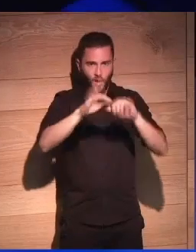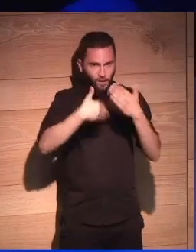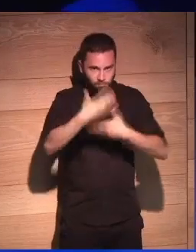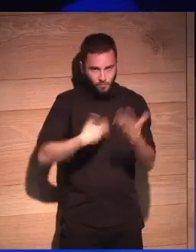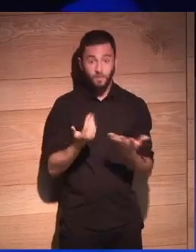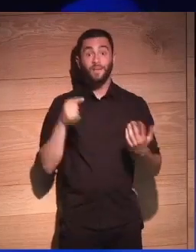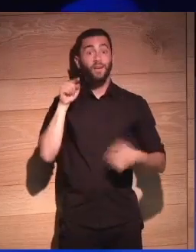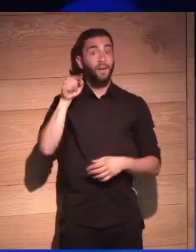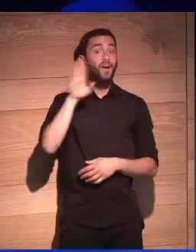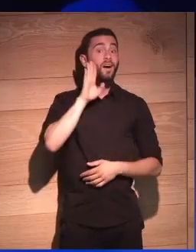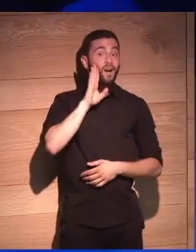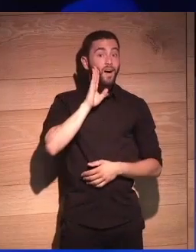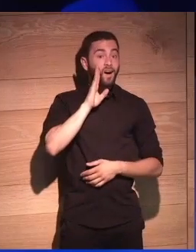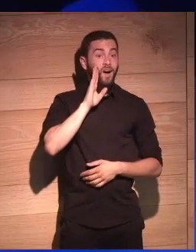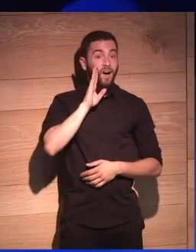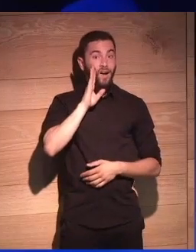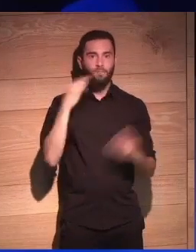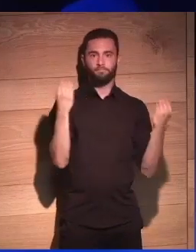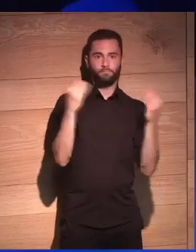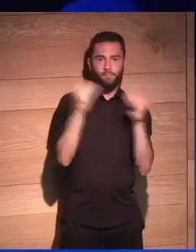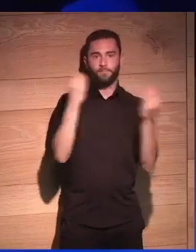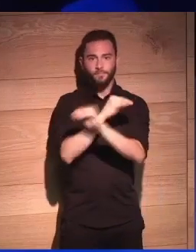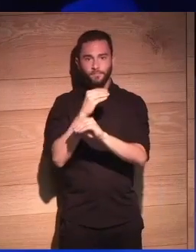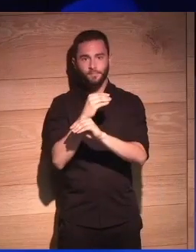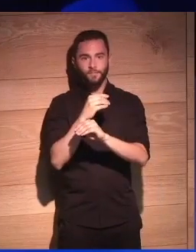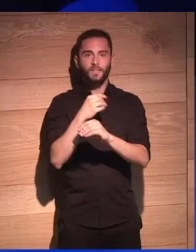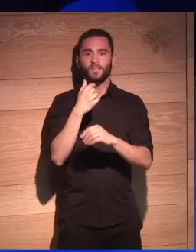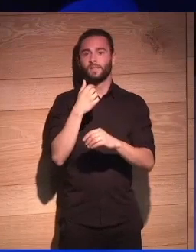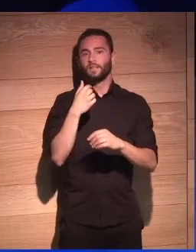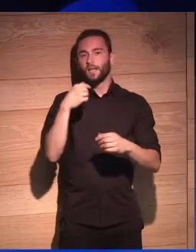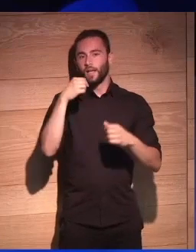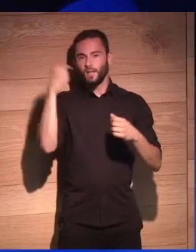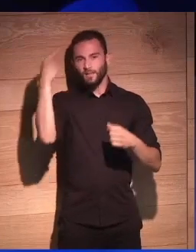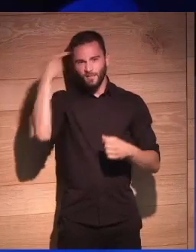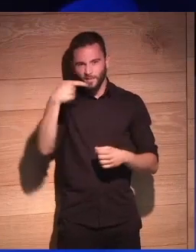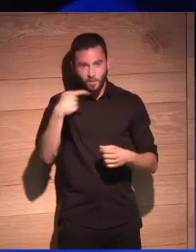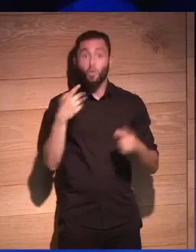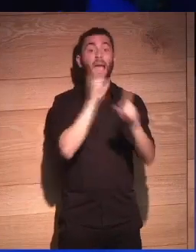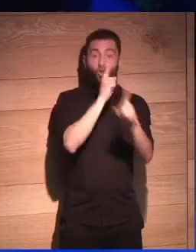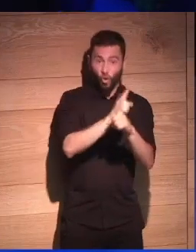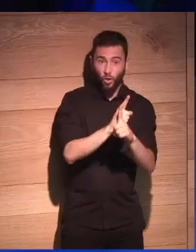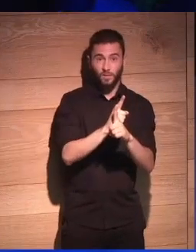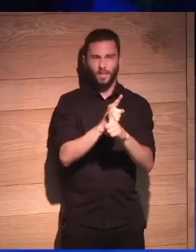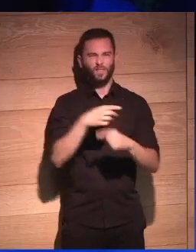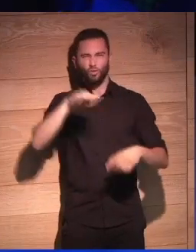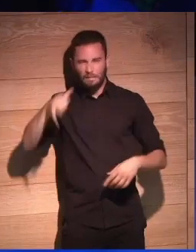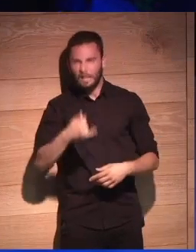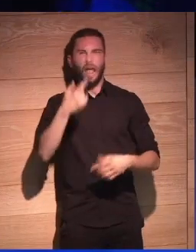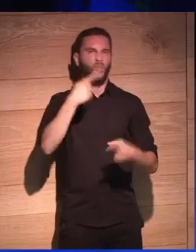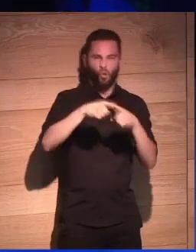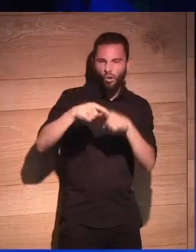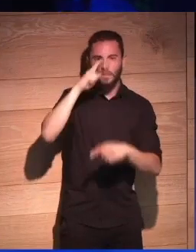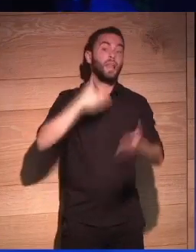versiones van muy en contra de esos estereotipos cansados, tórpidos, horribles, ¿no? del